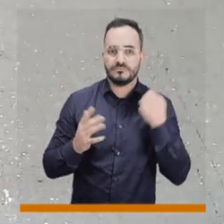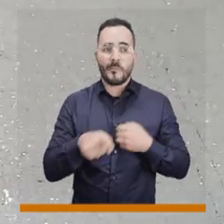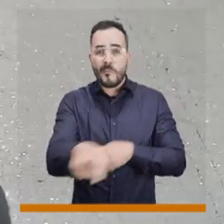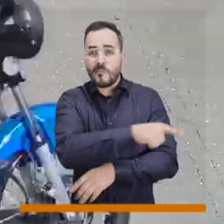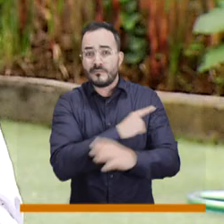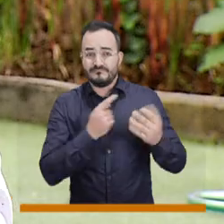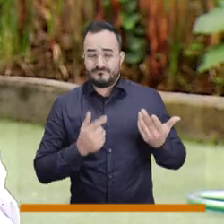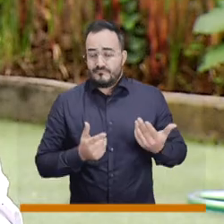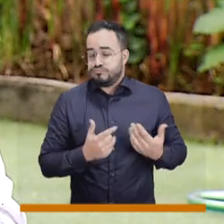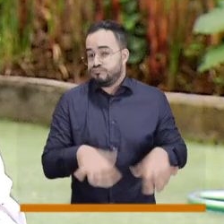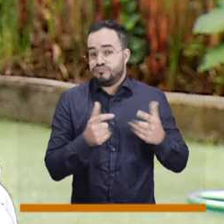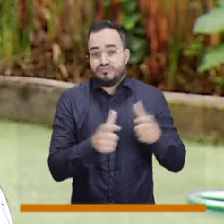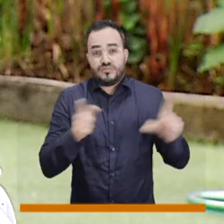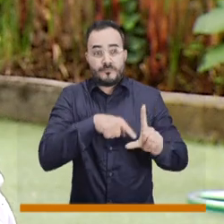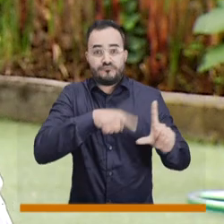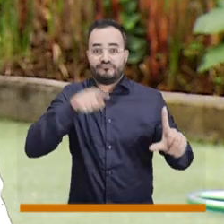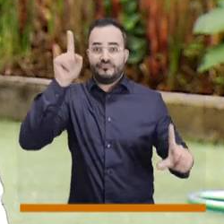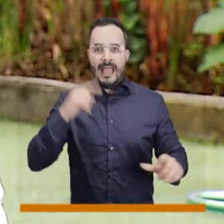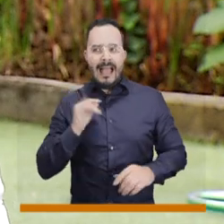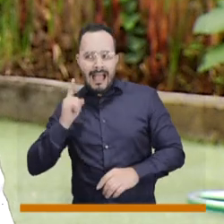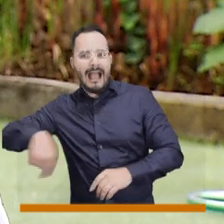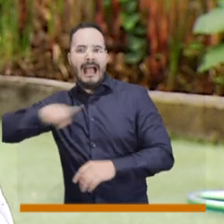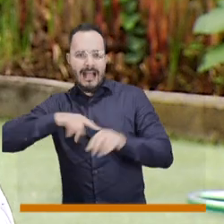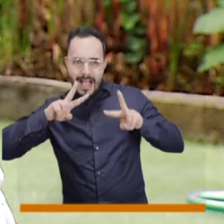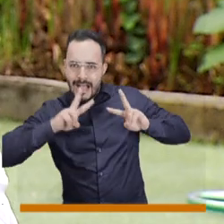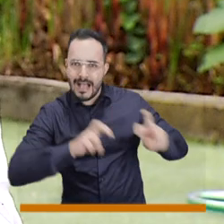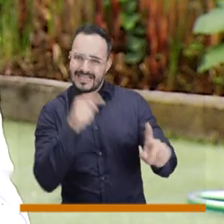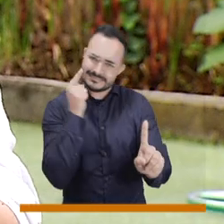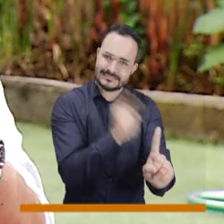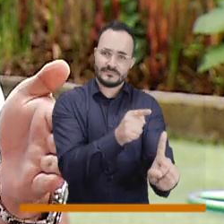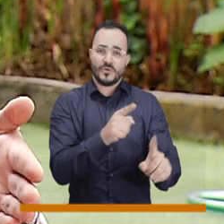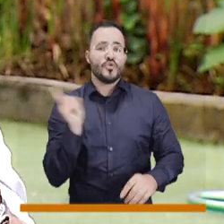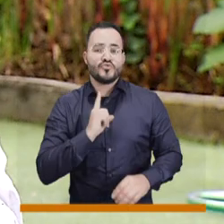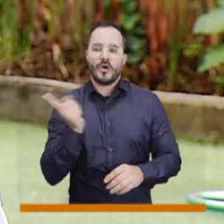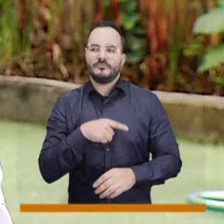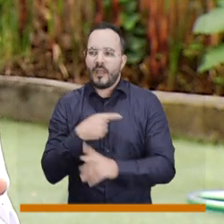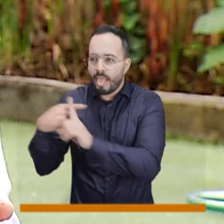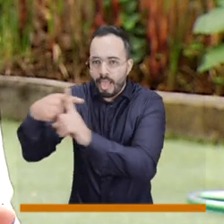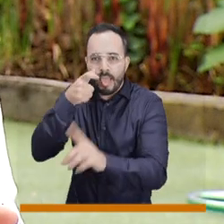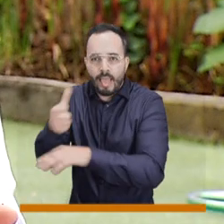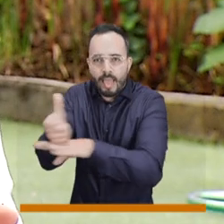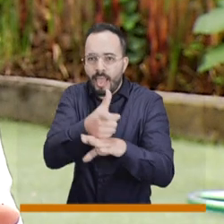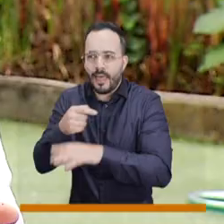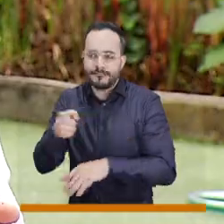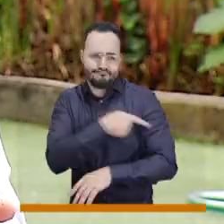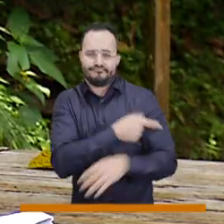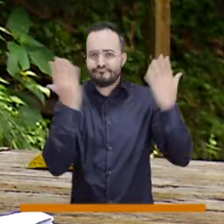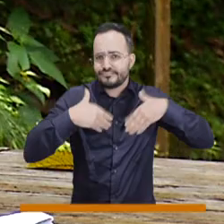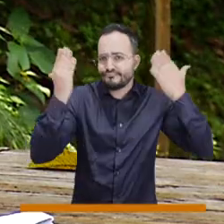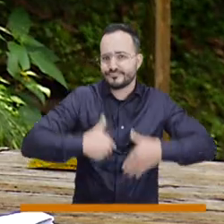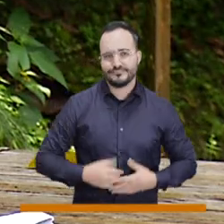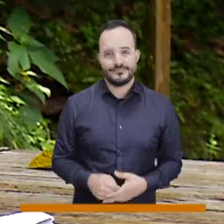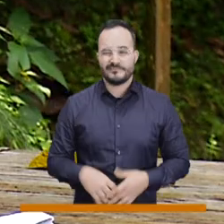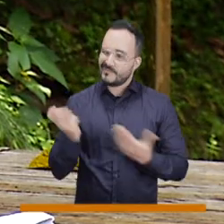la plata. Yo creo que ahí es donde nosotros tenemos que focalizar todas las capacidades operacionales, porque de lo contrario la percepción siempre seguirá siendo mala. De las